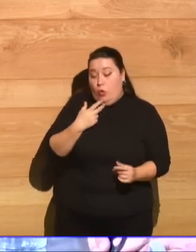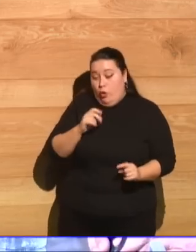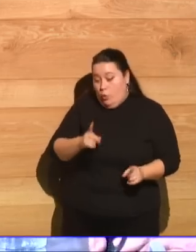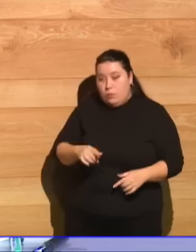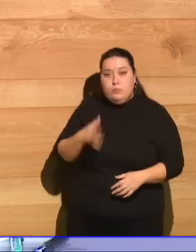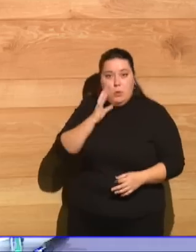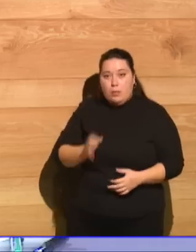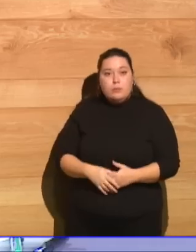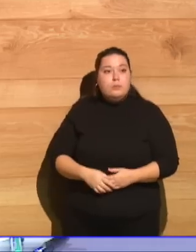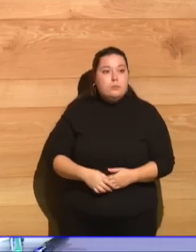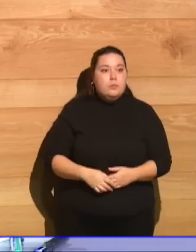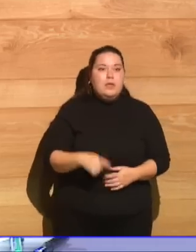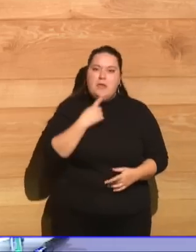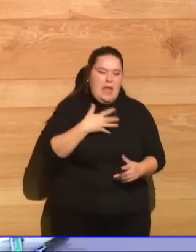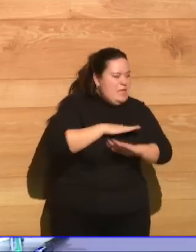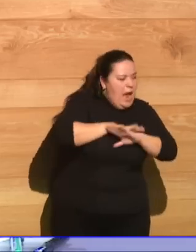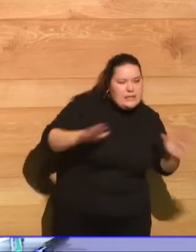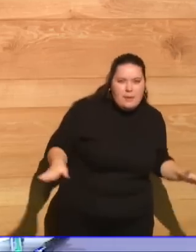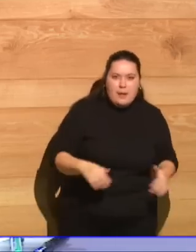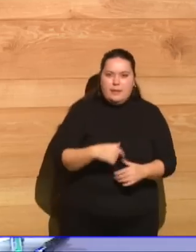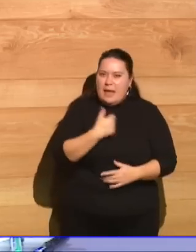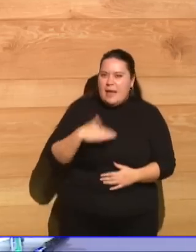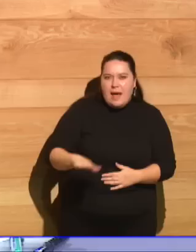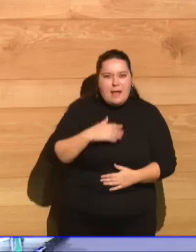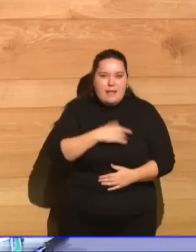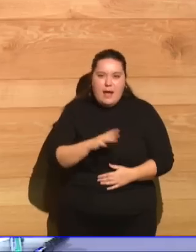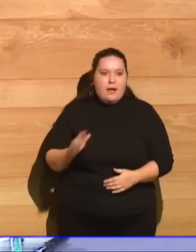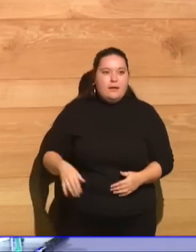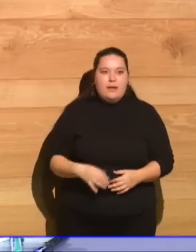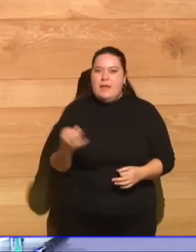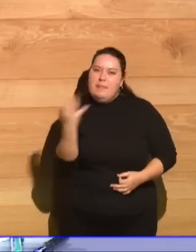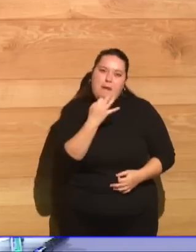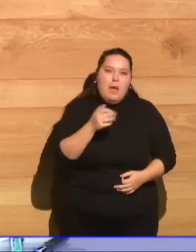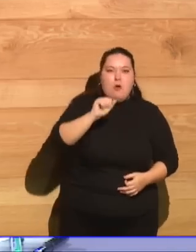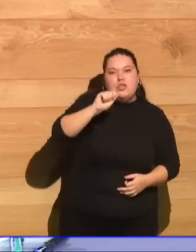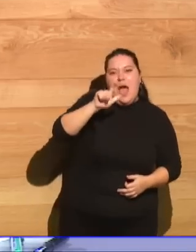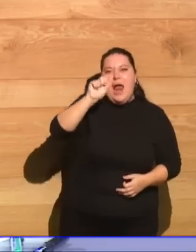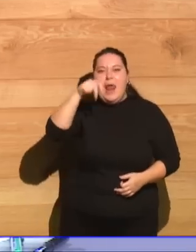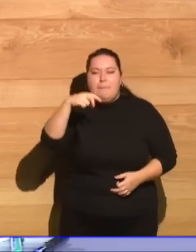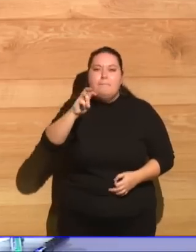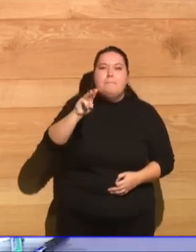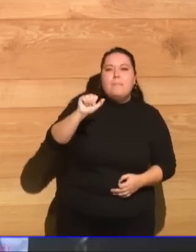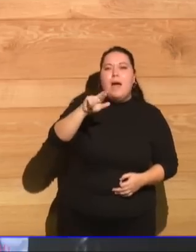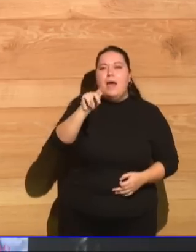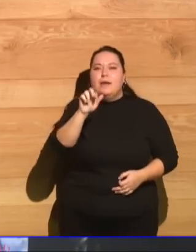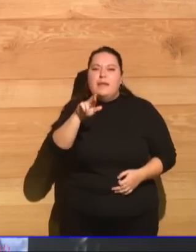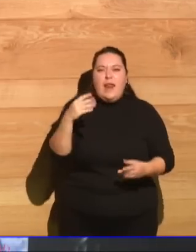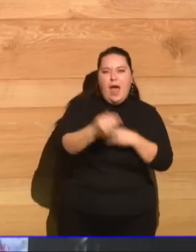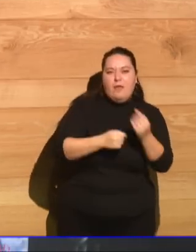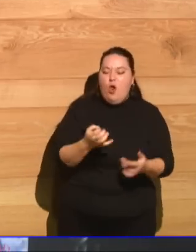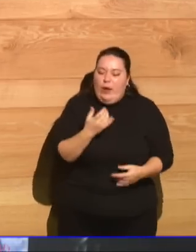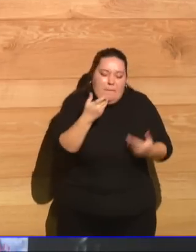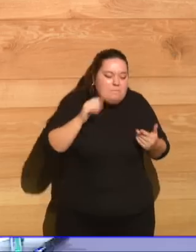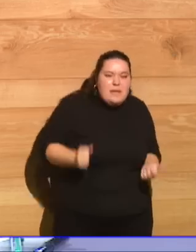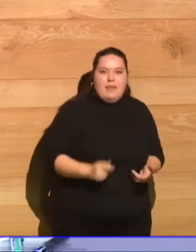Empezó a gritar, bueno, ya está bien. Ya está bien. Ya está bien. Es que ¿Habrá que hacer Alan Parker alguna vez? ¿O qué mierda es esto? Claro,